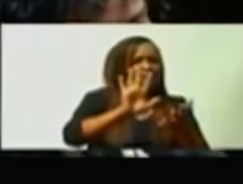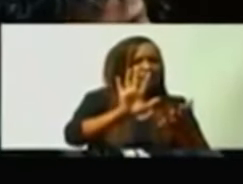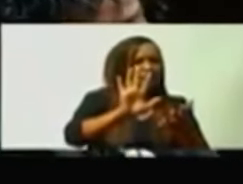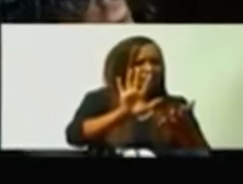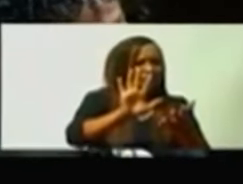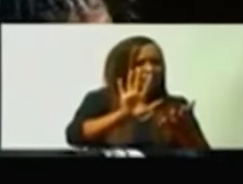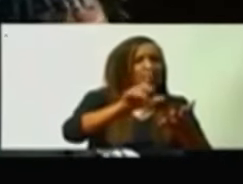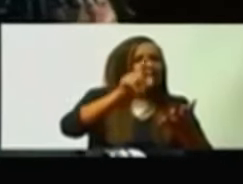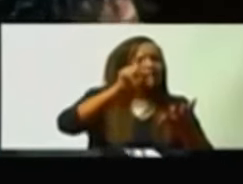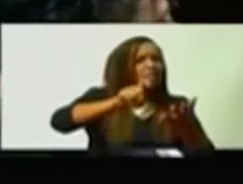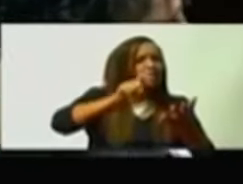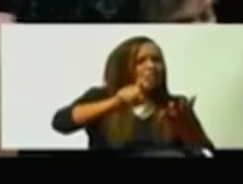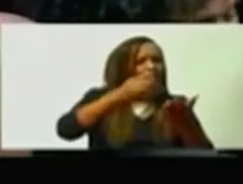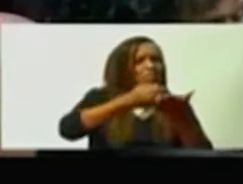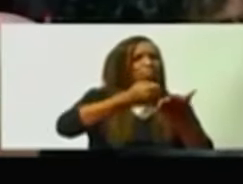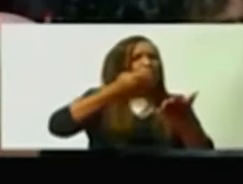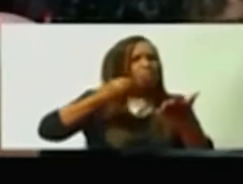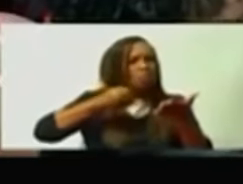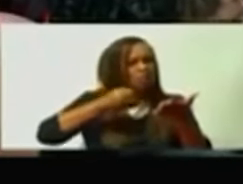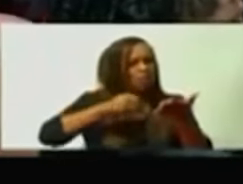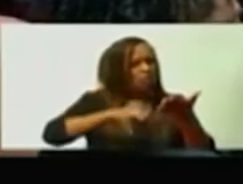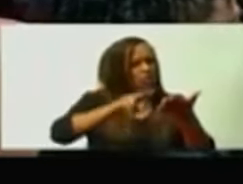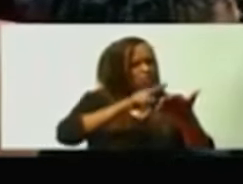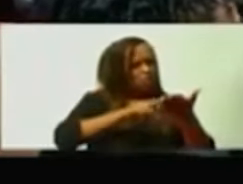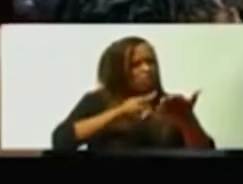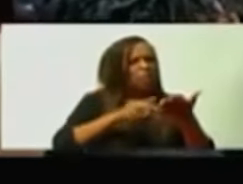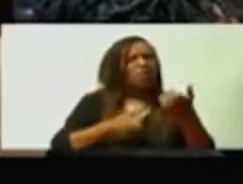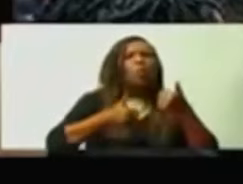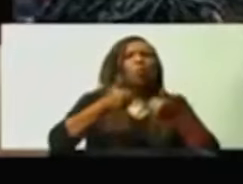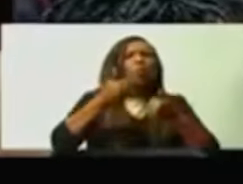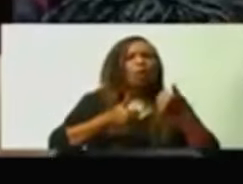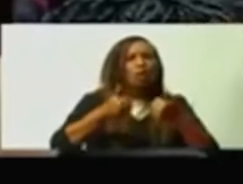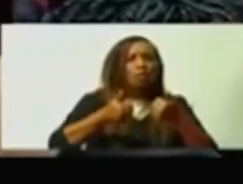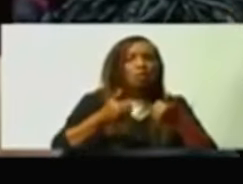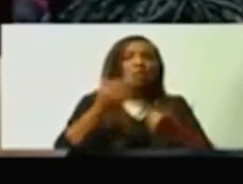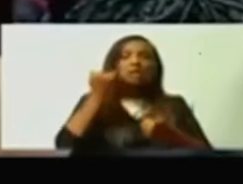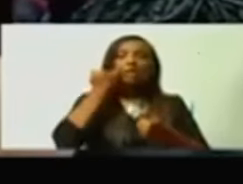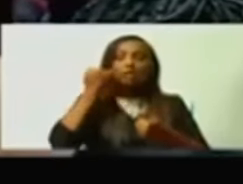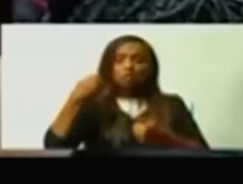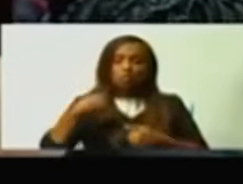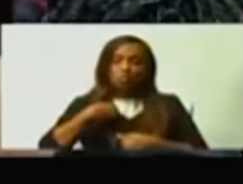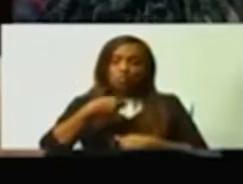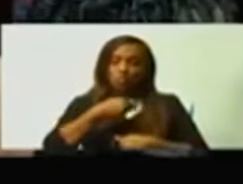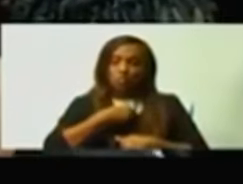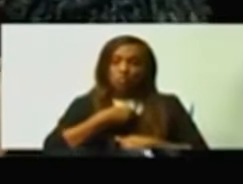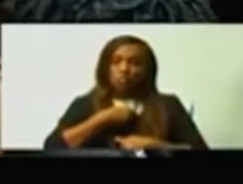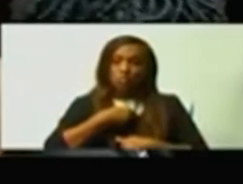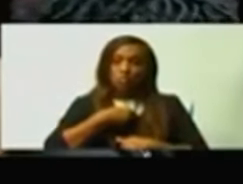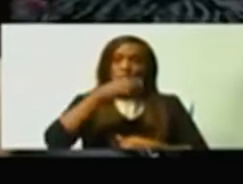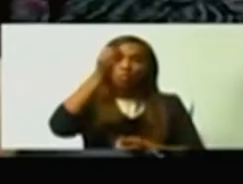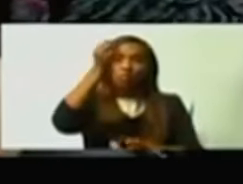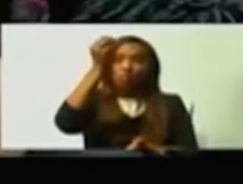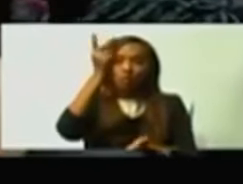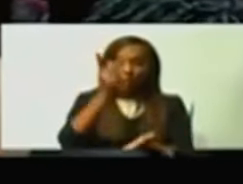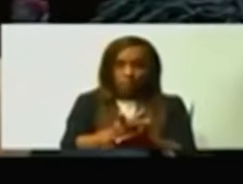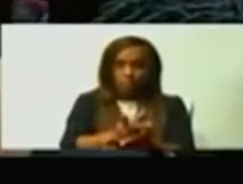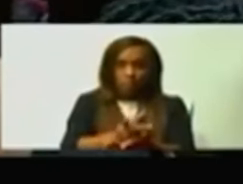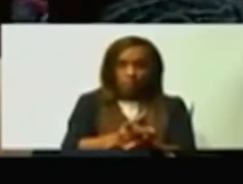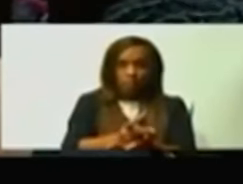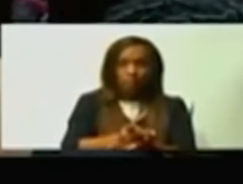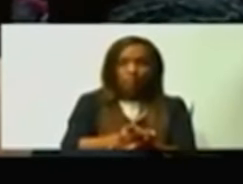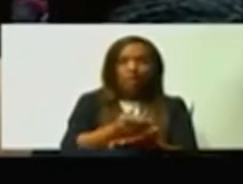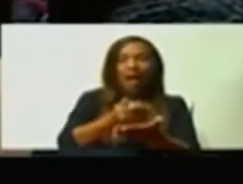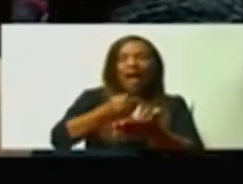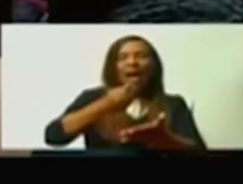nosotros aprobar algo teniendo conocimiento de lo que estamos aprobando. Porque lo cierto es que en esa versión que está redactada y cómo se aprobó en